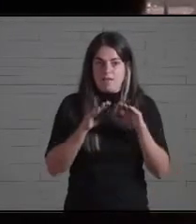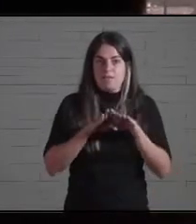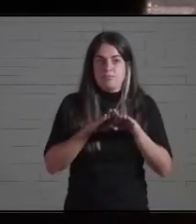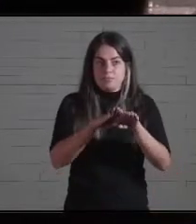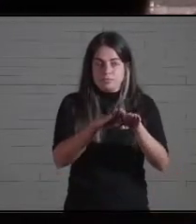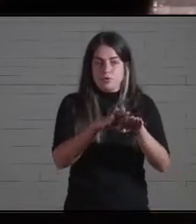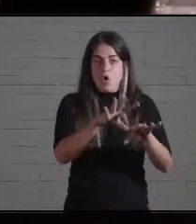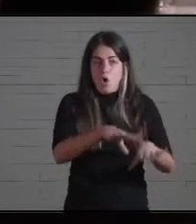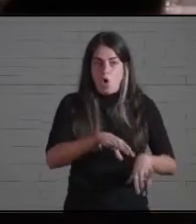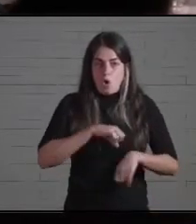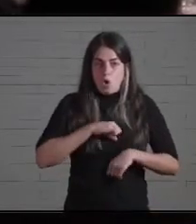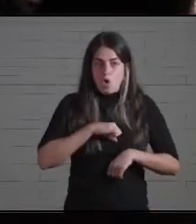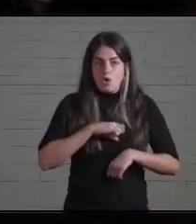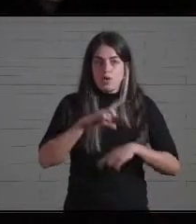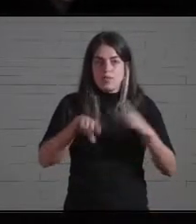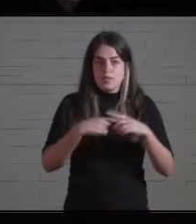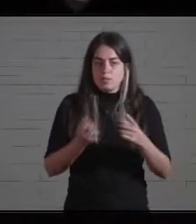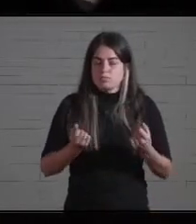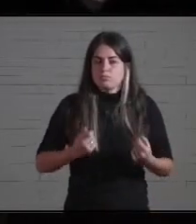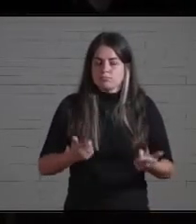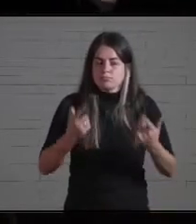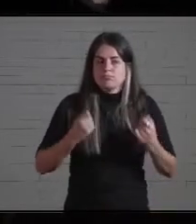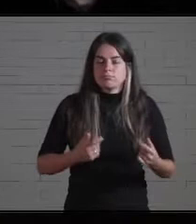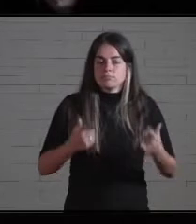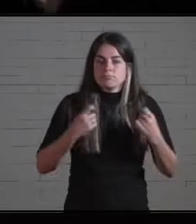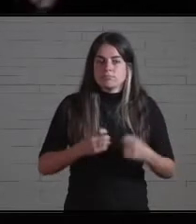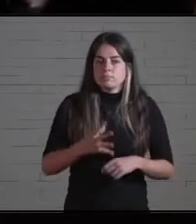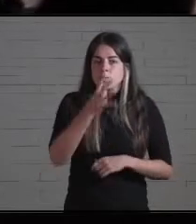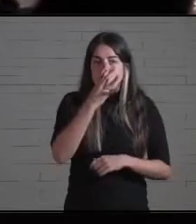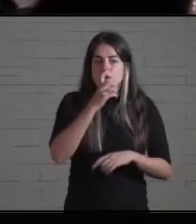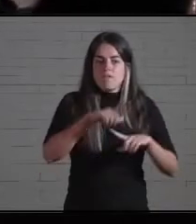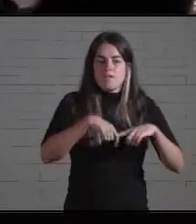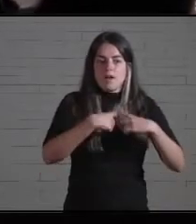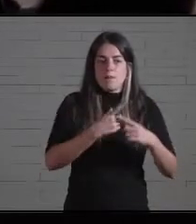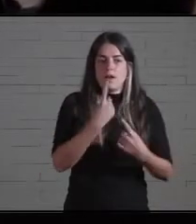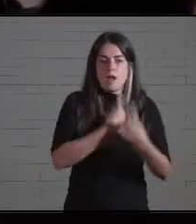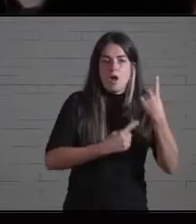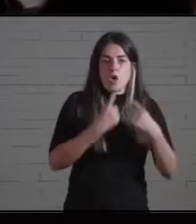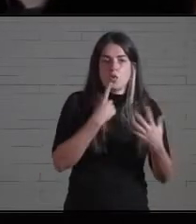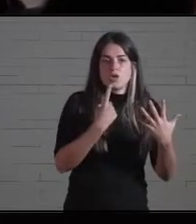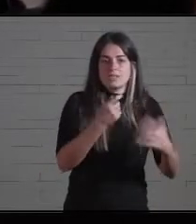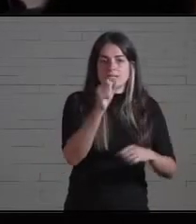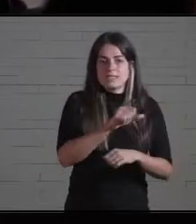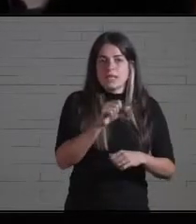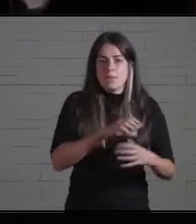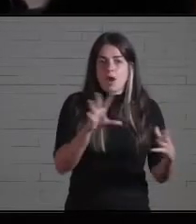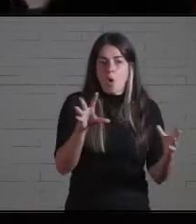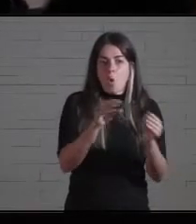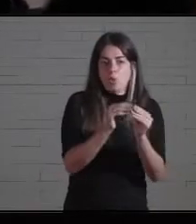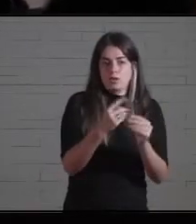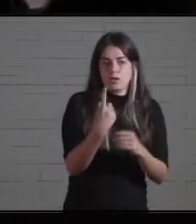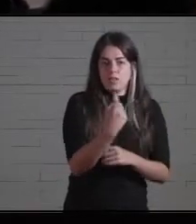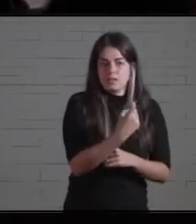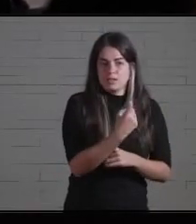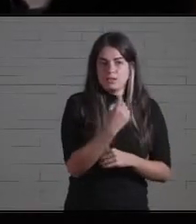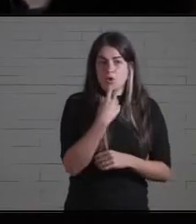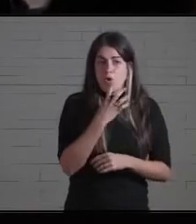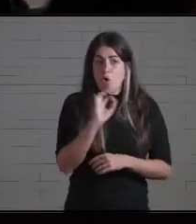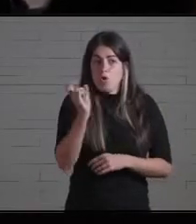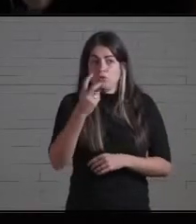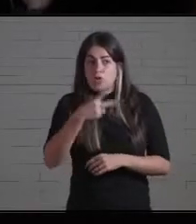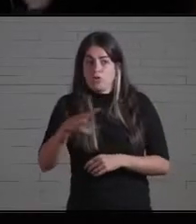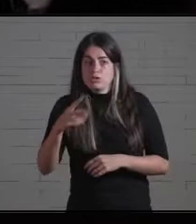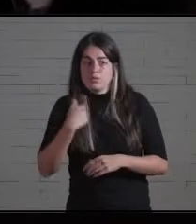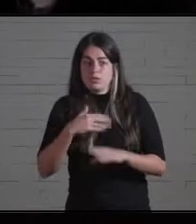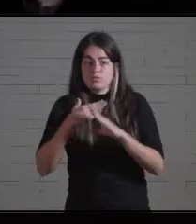y entonces es un despilfarro, porque a lo mejor algunas familias necesitan esas 6 semanas juntas, pero a lo mejor algunas con 2 semanas era